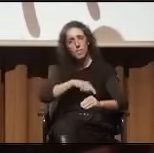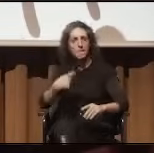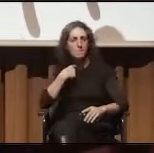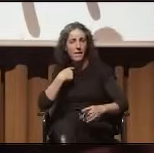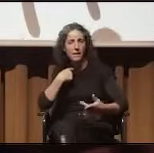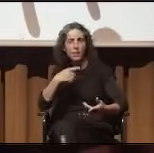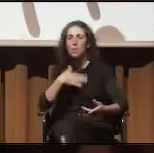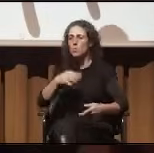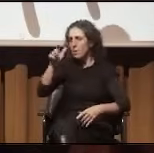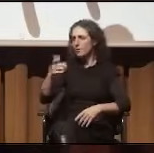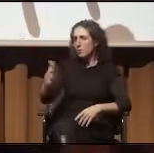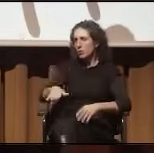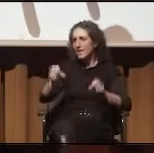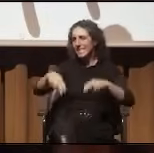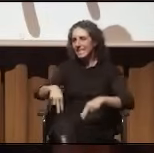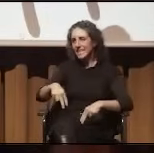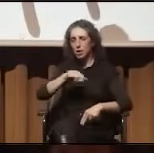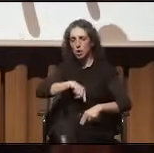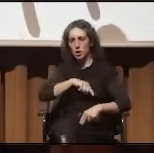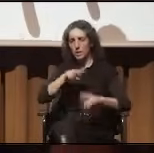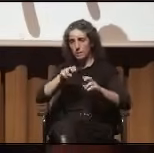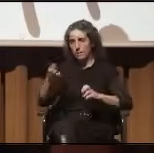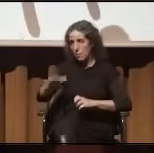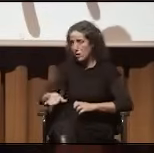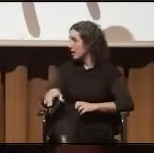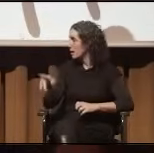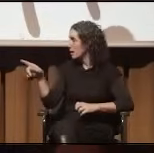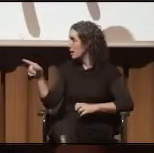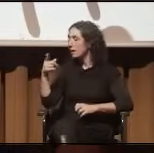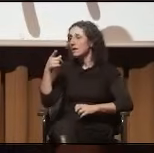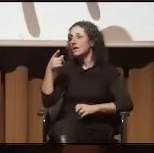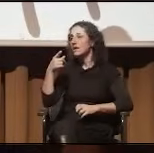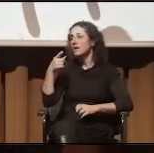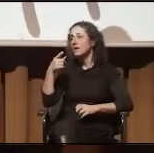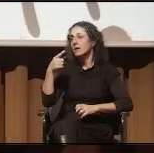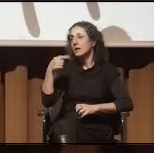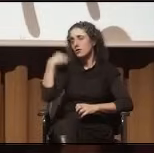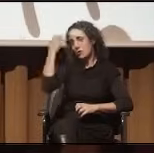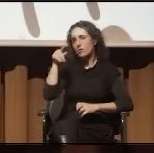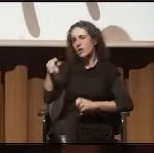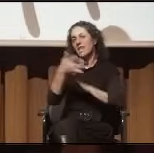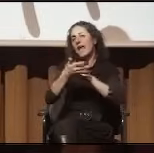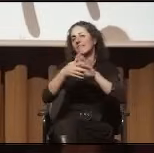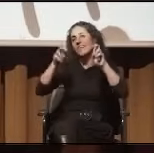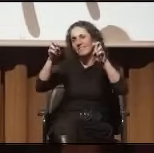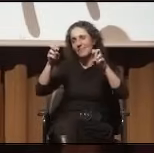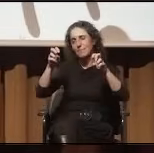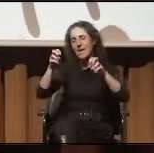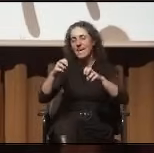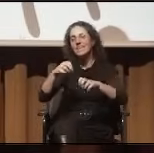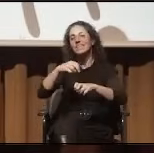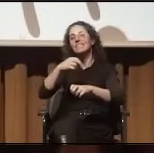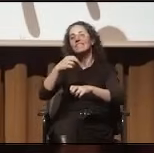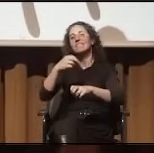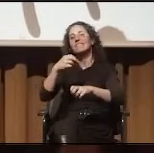su muerte? ¿Es así? No, el uso de paliativos se refiere a la sedación paliativa. Es decir, cuando alguien está en agonía